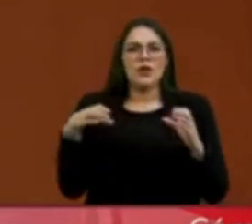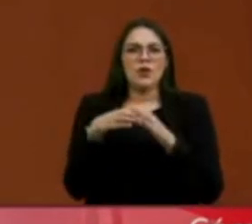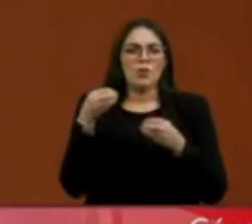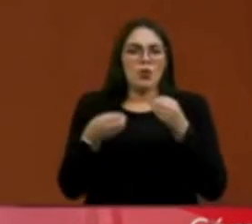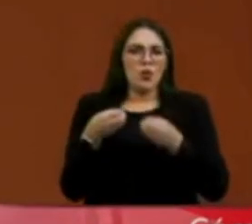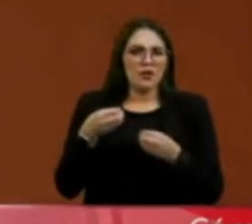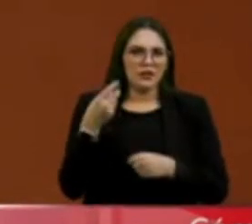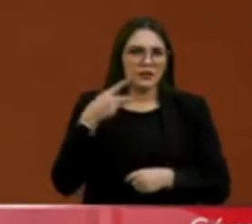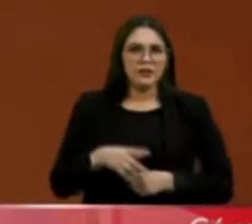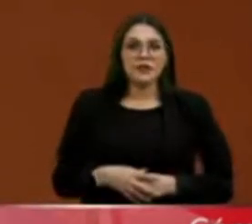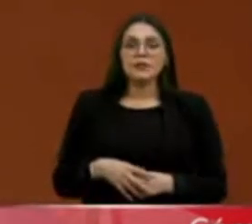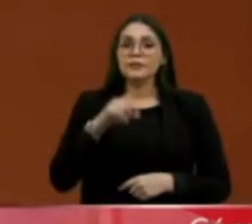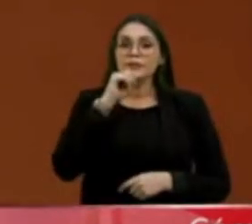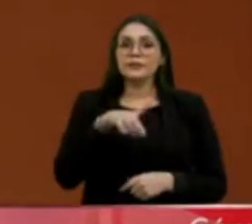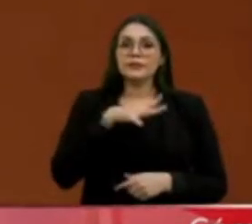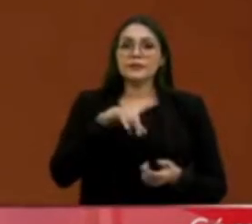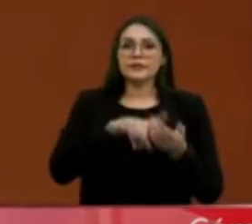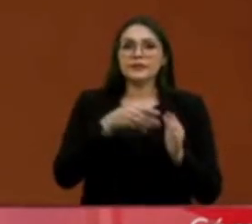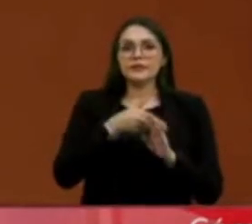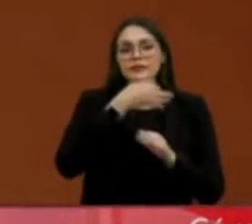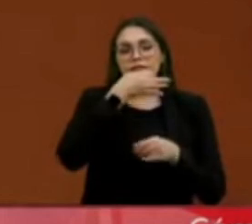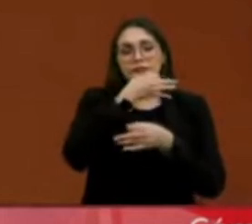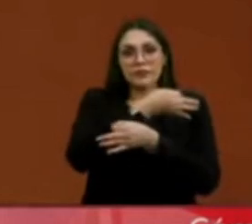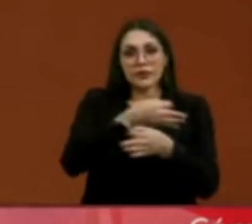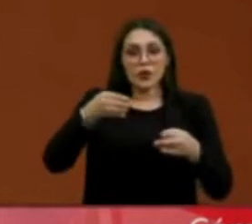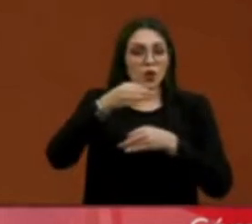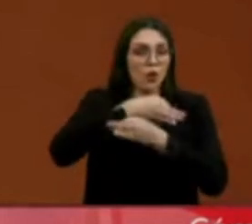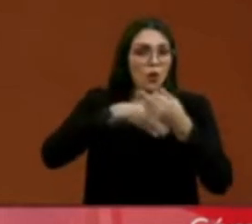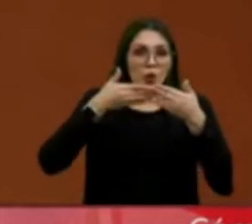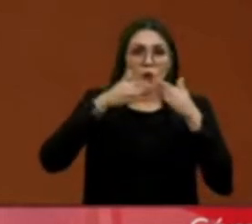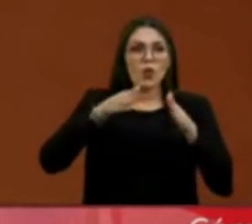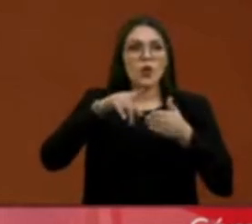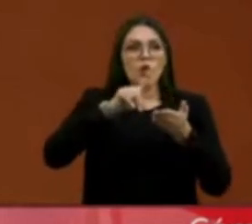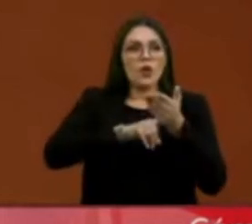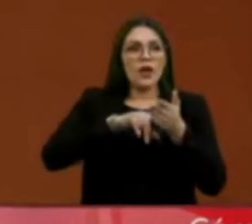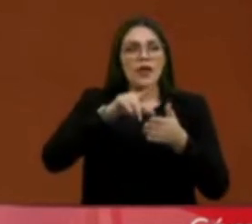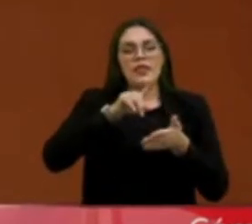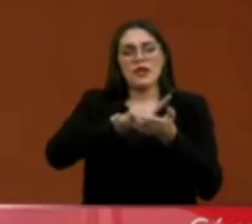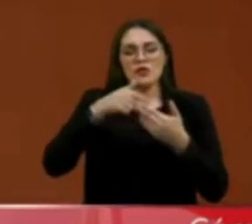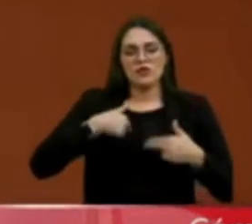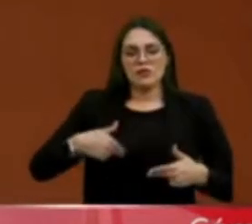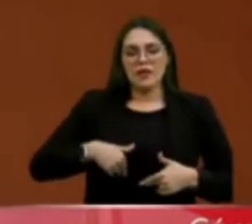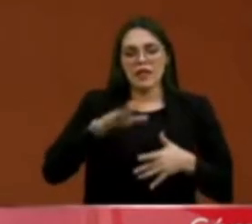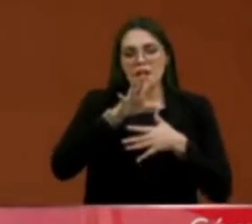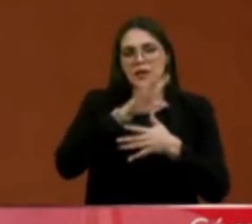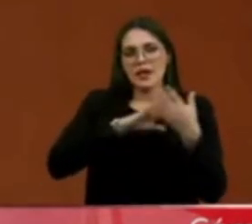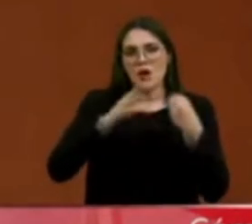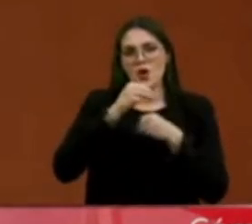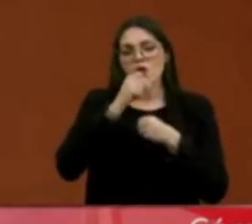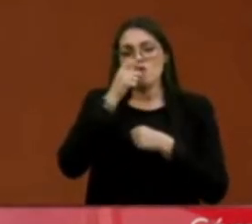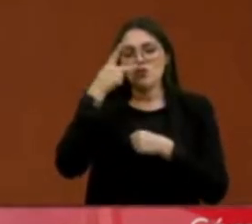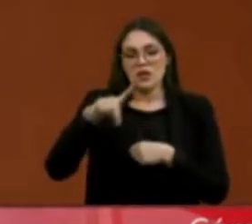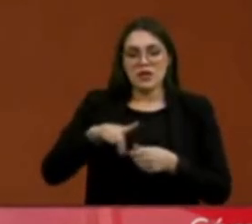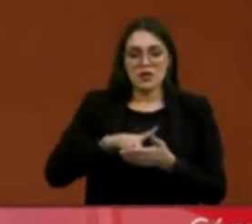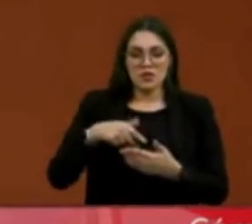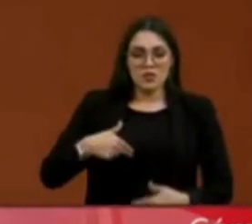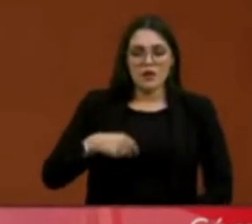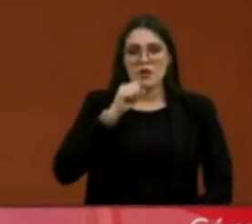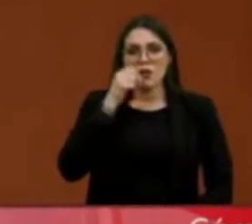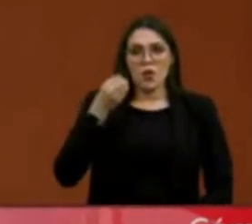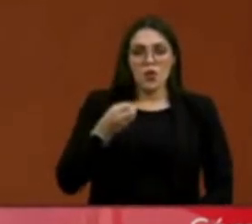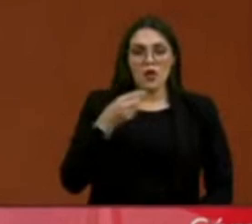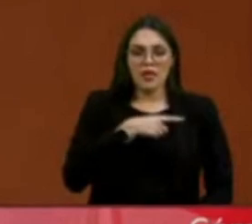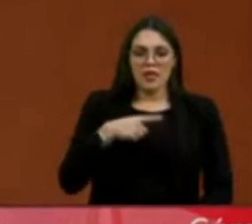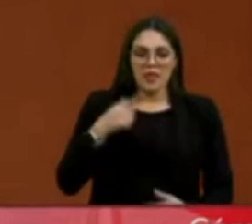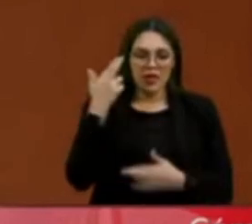cabe destacar que está convocada audiencia pública por la Corte Interamericana de Derechos Humanos al Gobierno mexicano y al Poder Judicial para